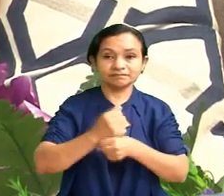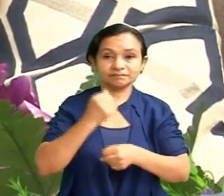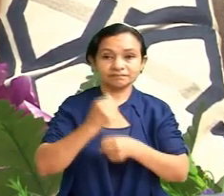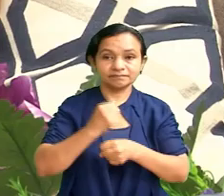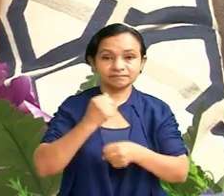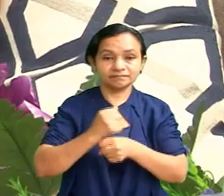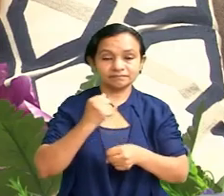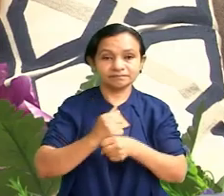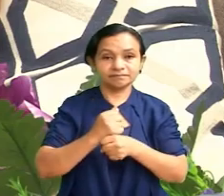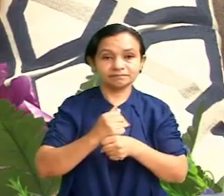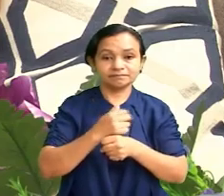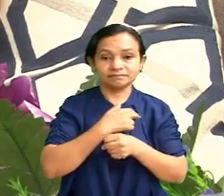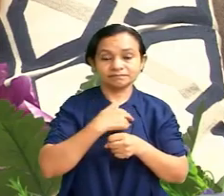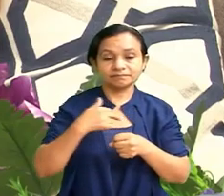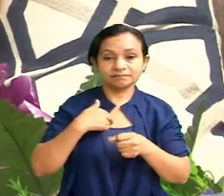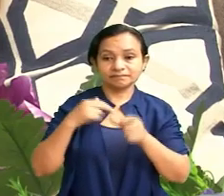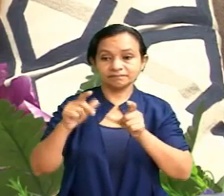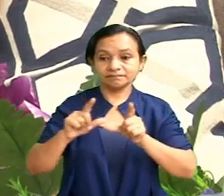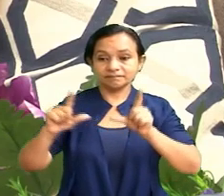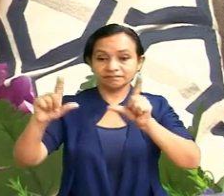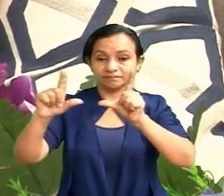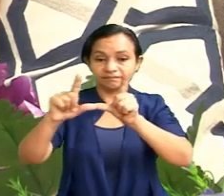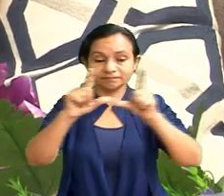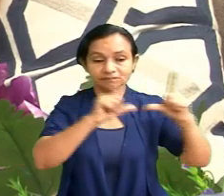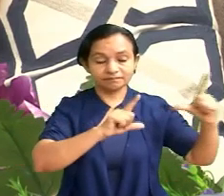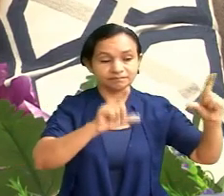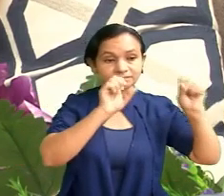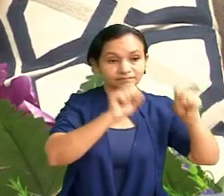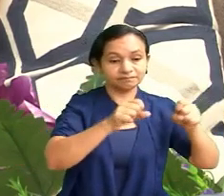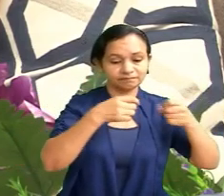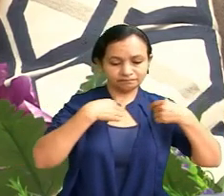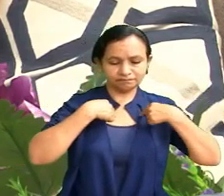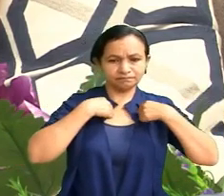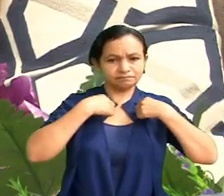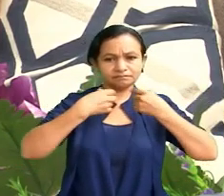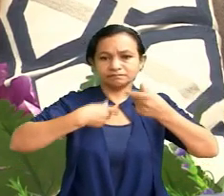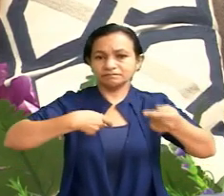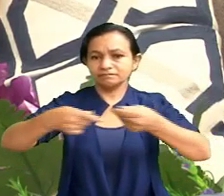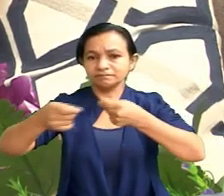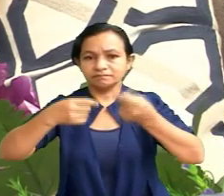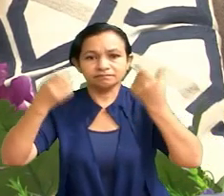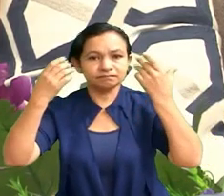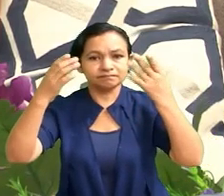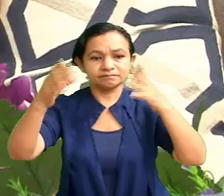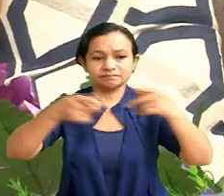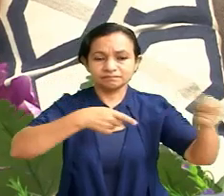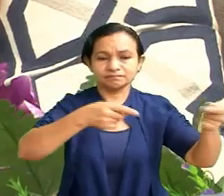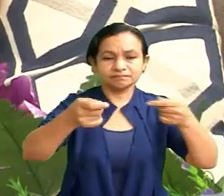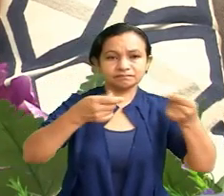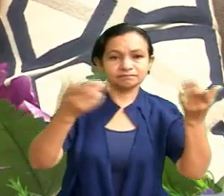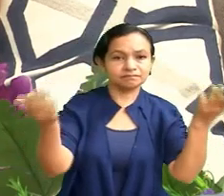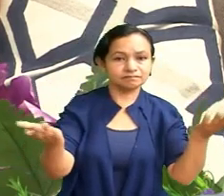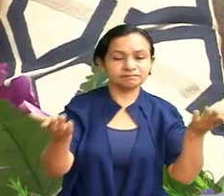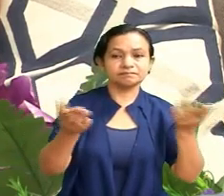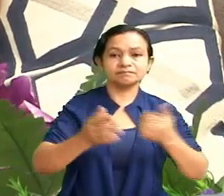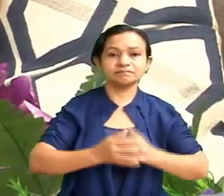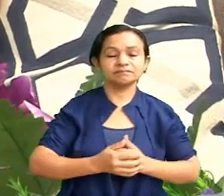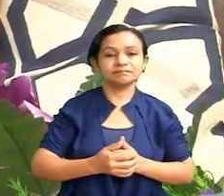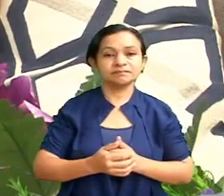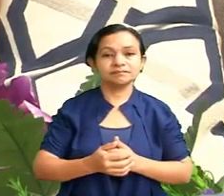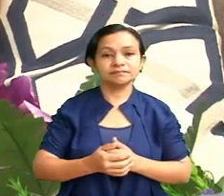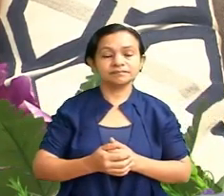se generan espacios para que ellos puedan verdad promocionar sus productos promocionar sus servicios y son servicios los que venden